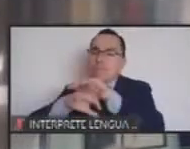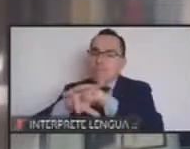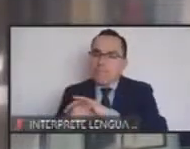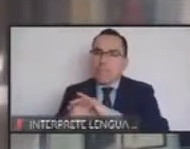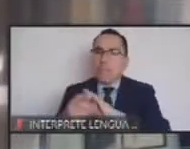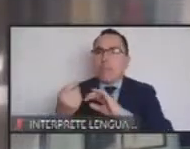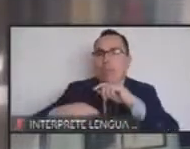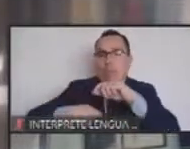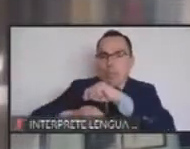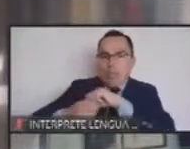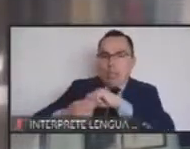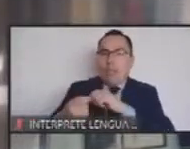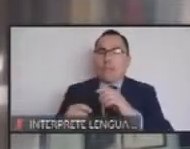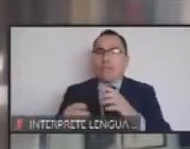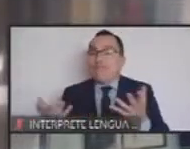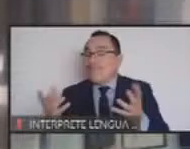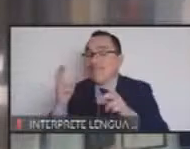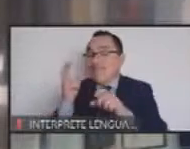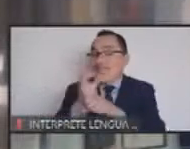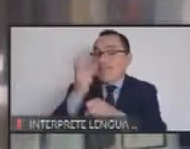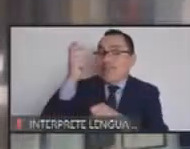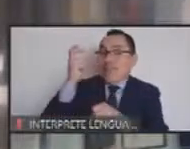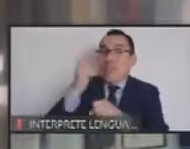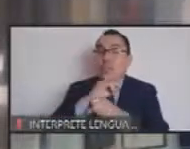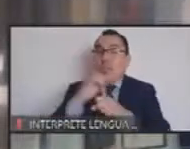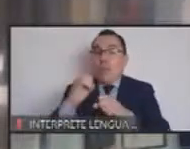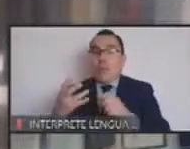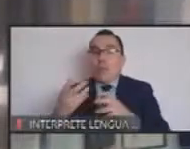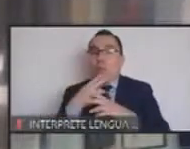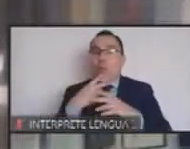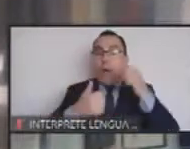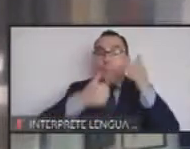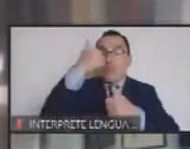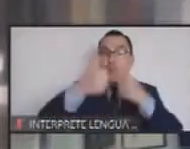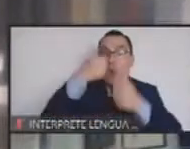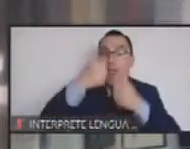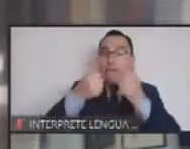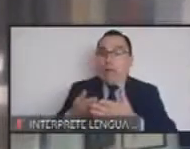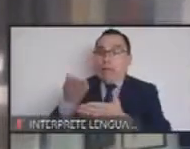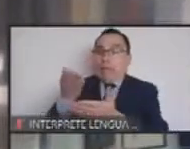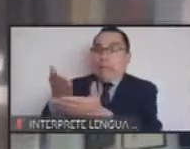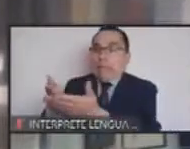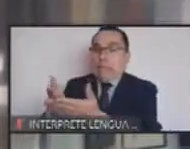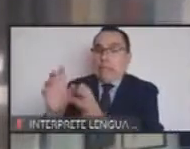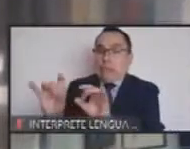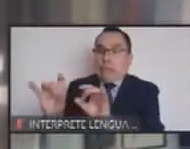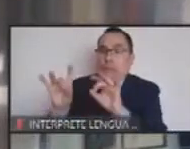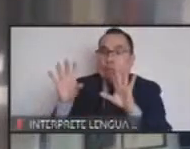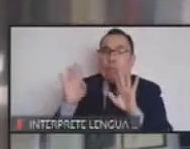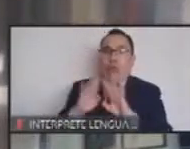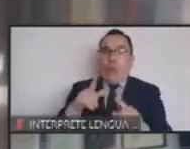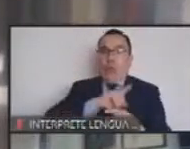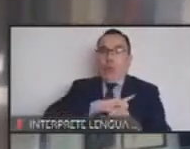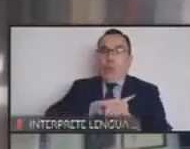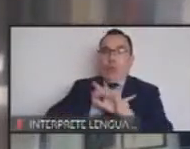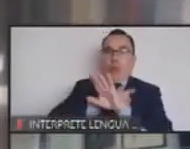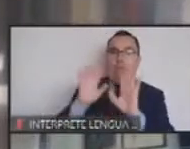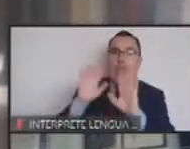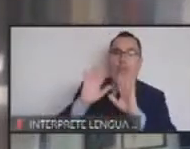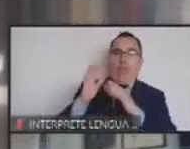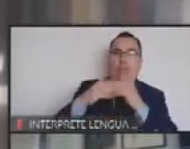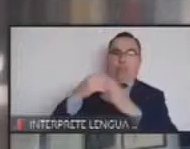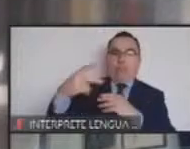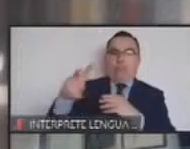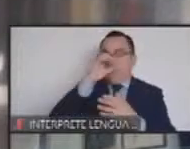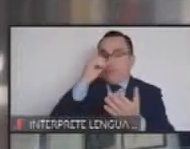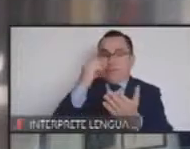dineros, de plantar pruebas, es decir, las cosas básicas aparecen mal en carabineros y la confianza se desploma respondiendo